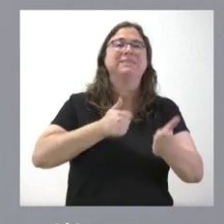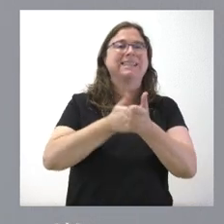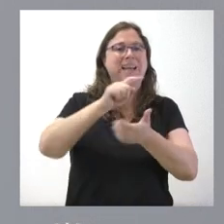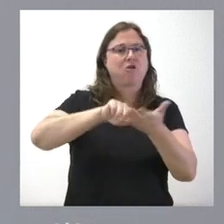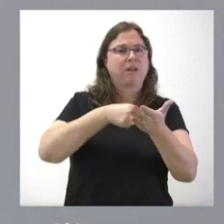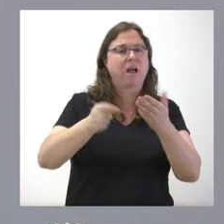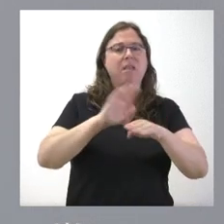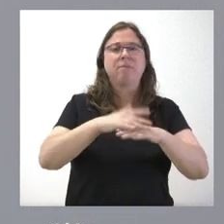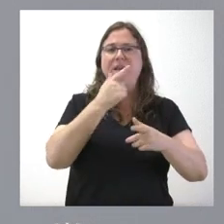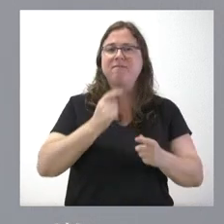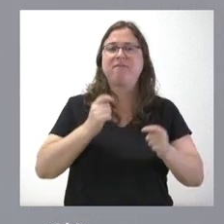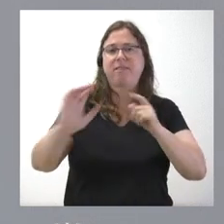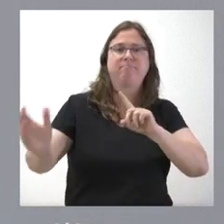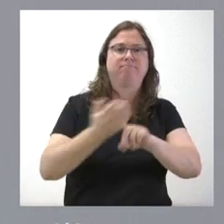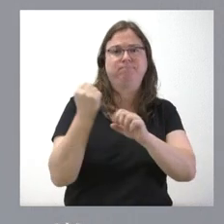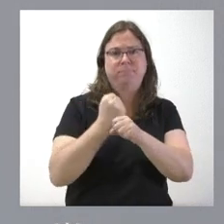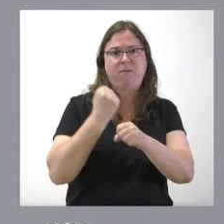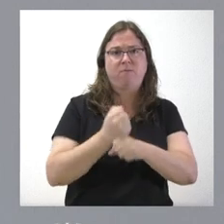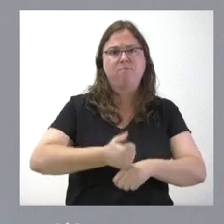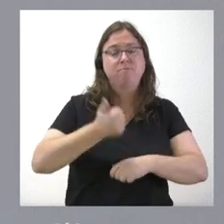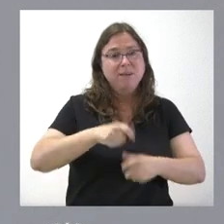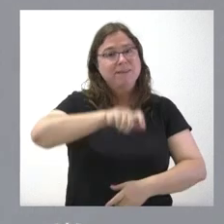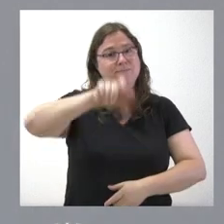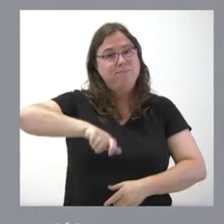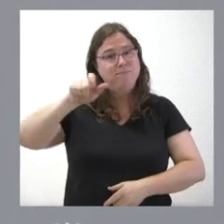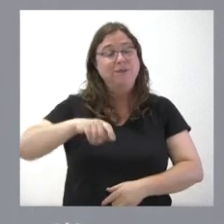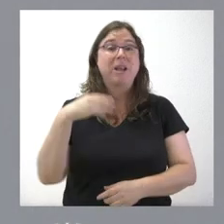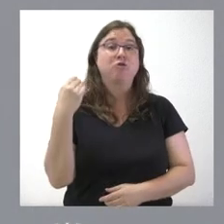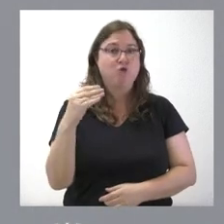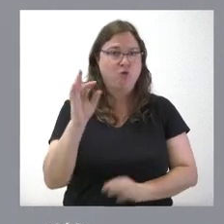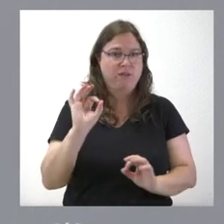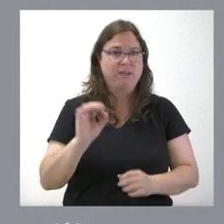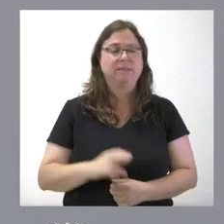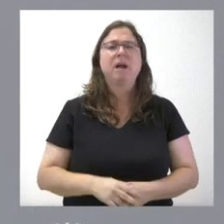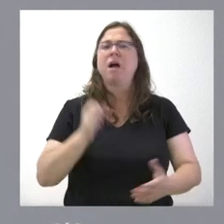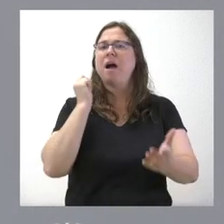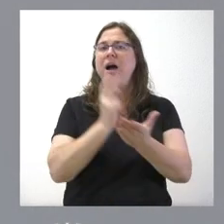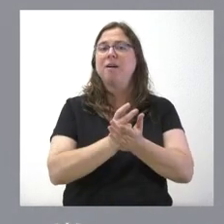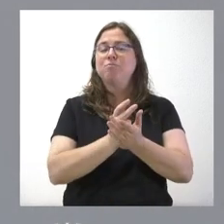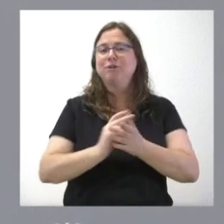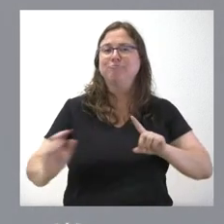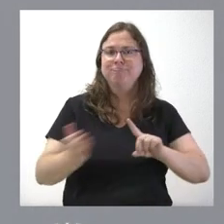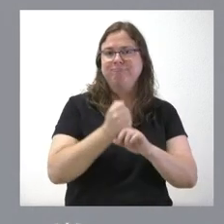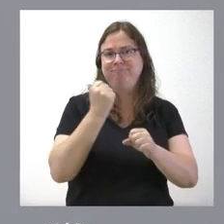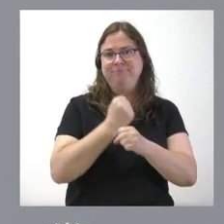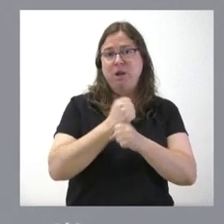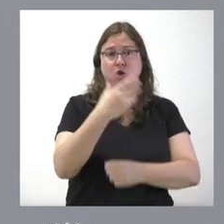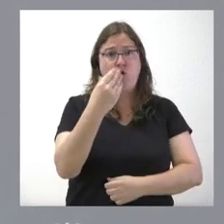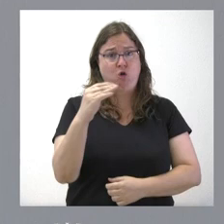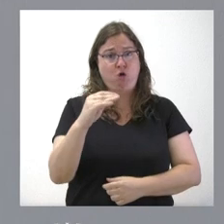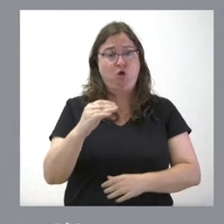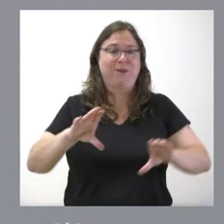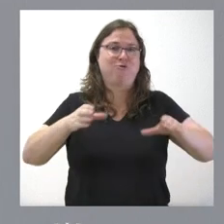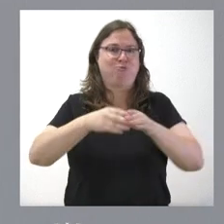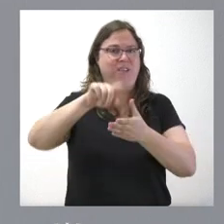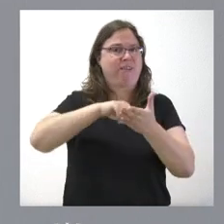favorecer la inserción laboral de las personas jóvenes se Apuesta por esta inserción de los jóvenes de la comunidad